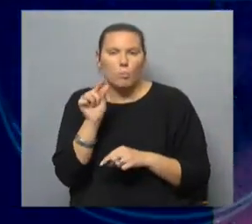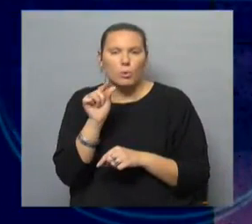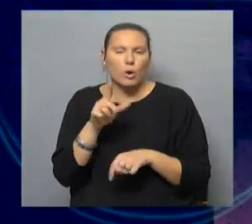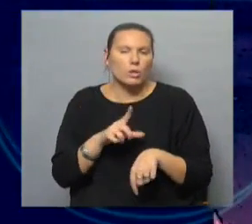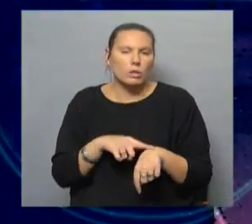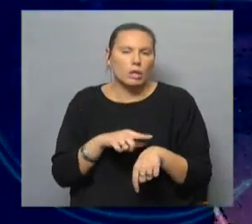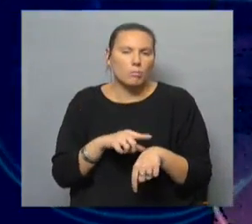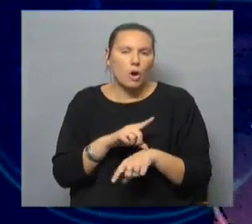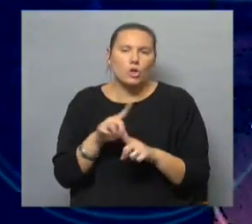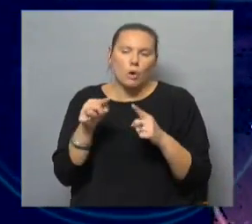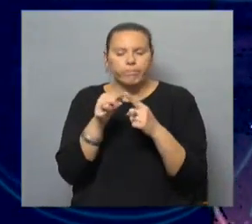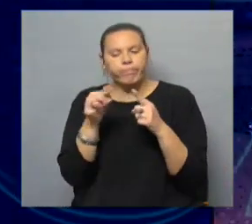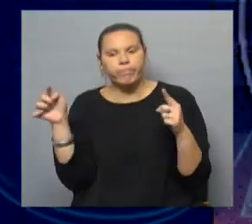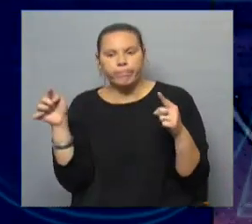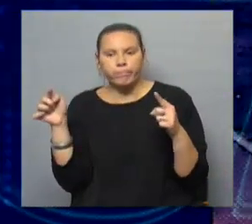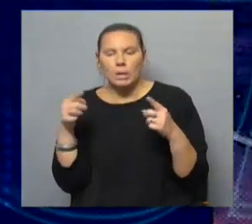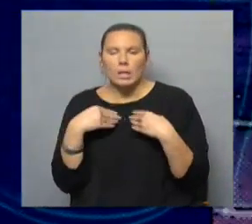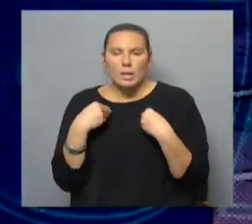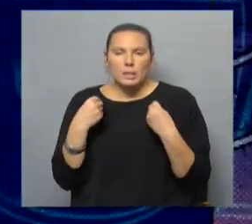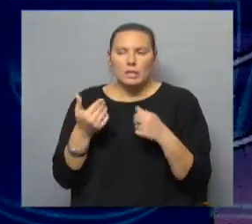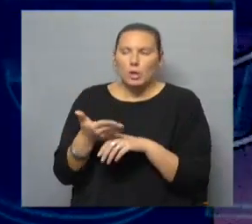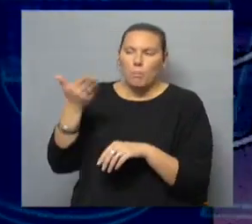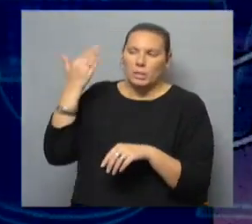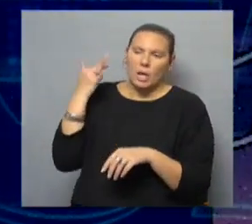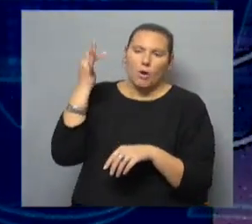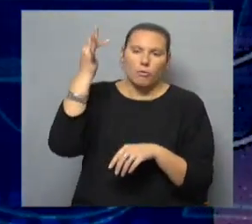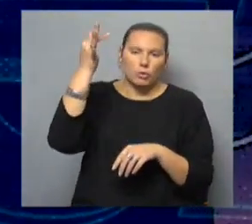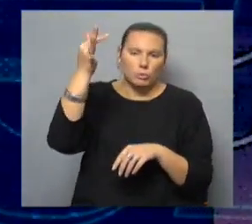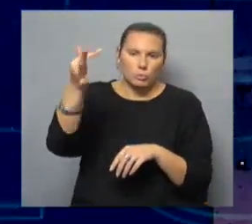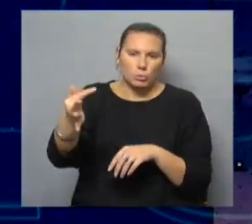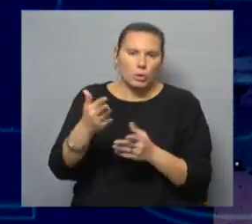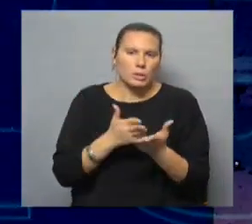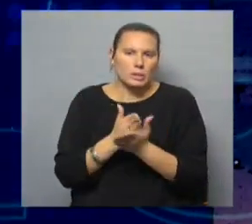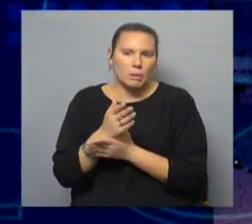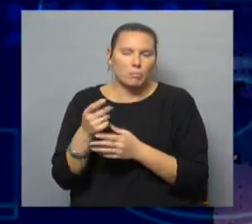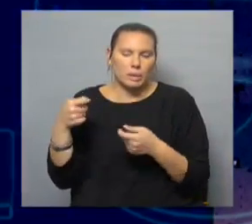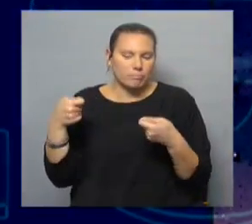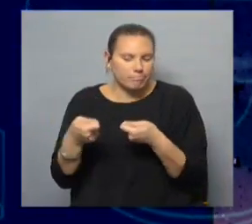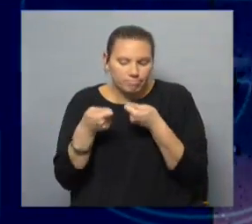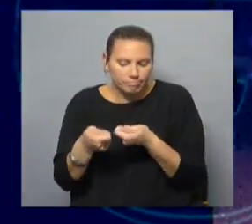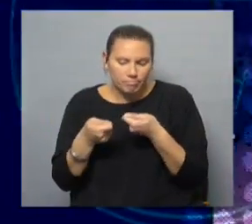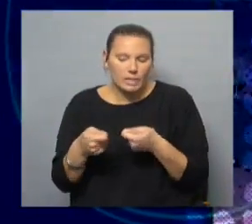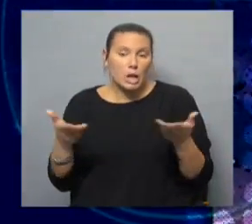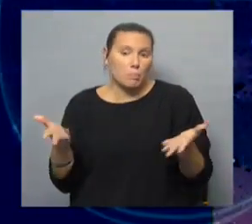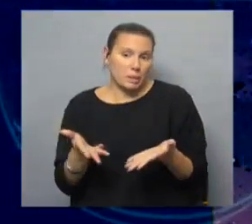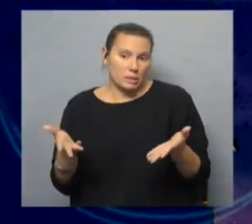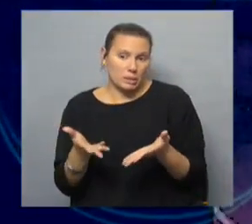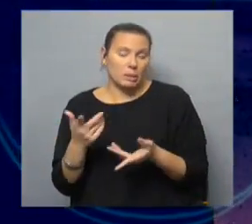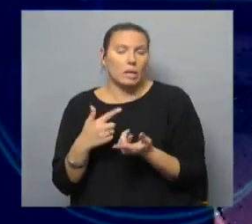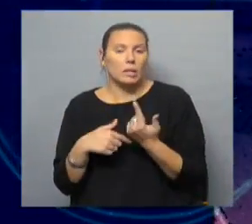tiempo a veces de manera no tan lineal. Es decir, siento como que el pasado y el futuro están afectando permanente el presente y entonces me parece que